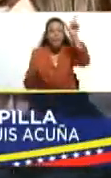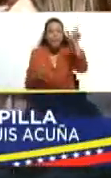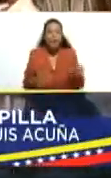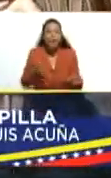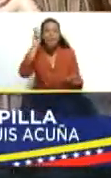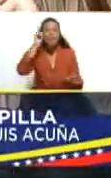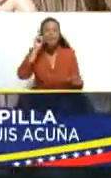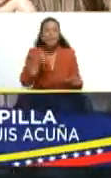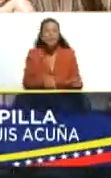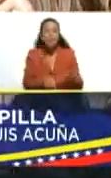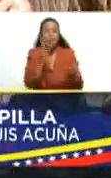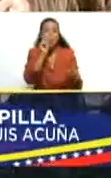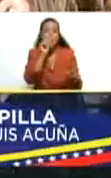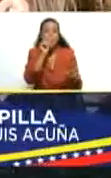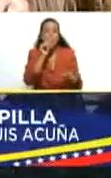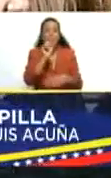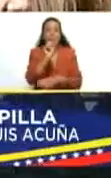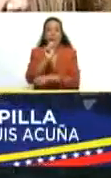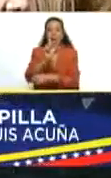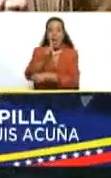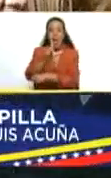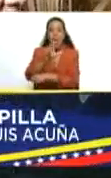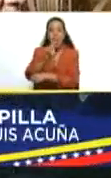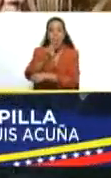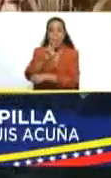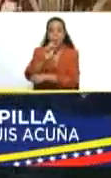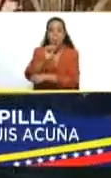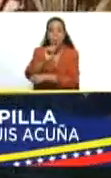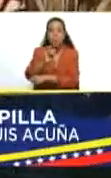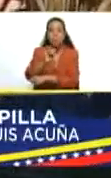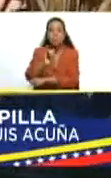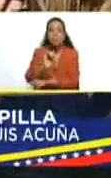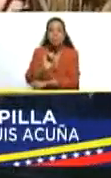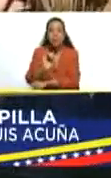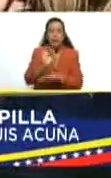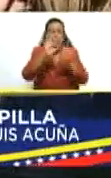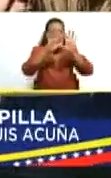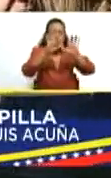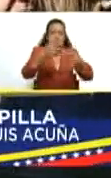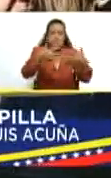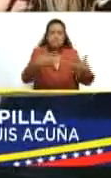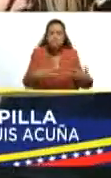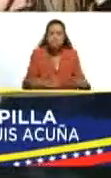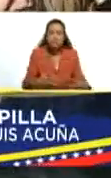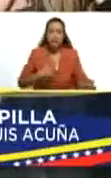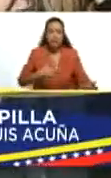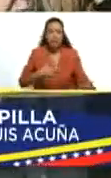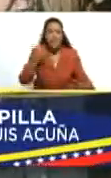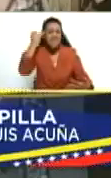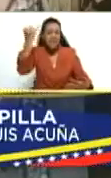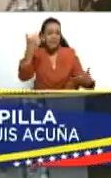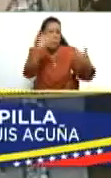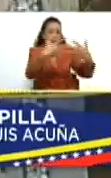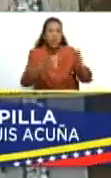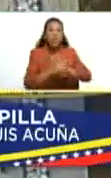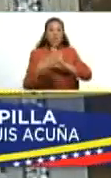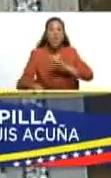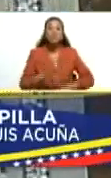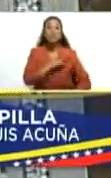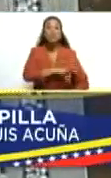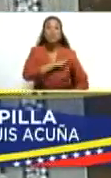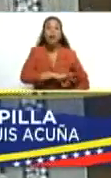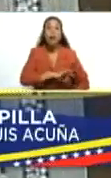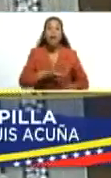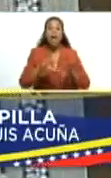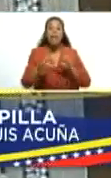profe, Luis Acuña, corredactor de la Constitución, de los derechos sociales, de los